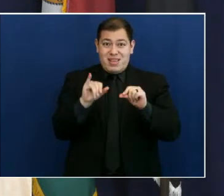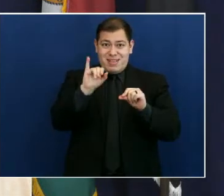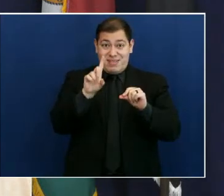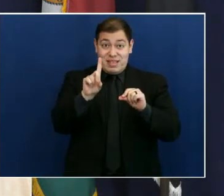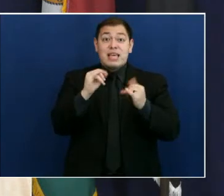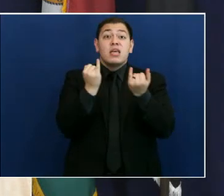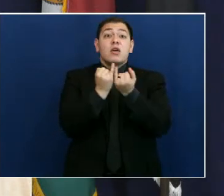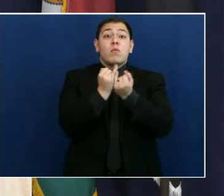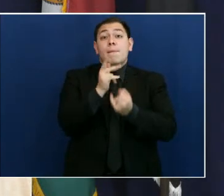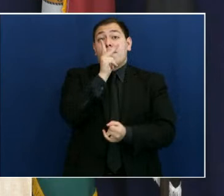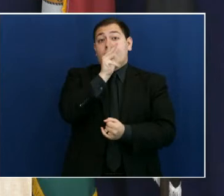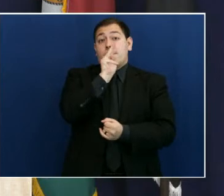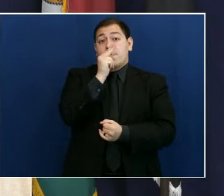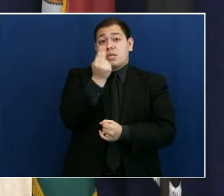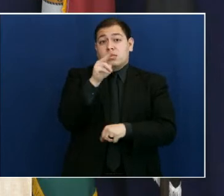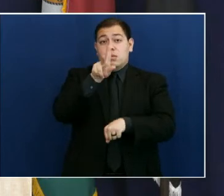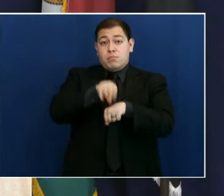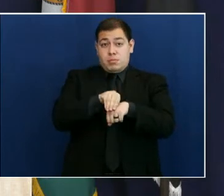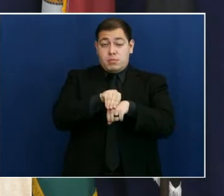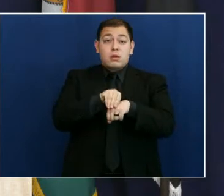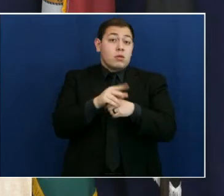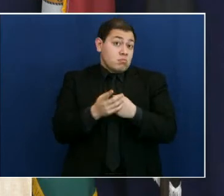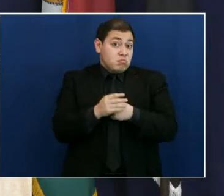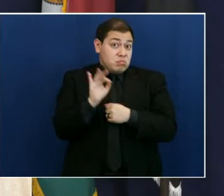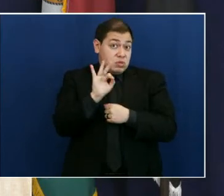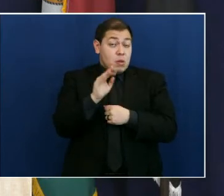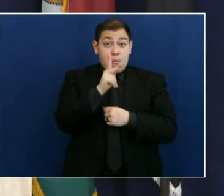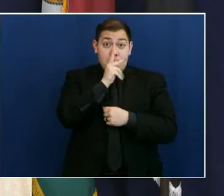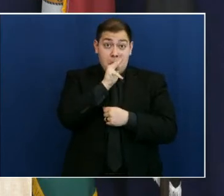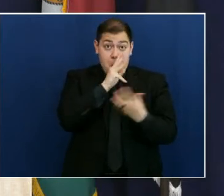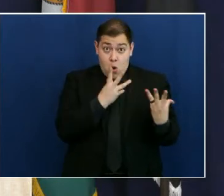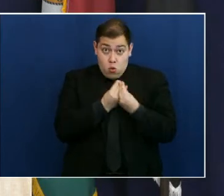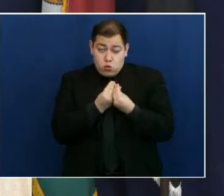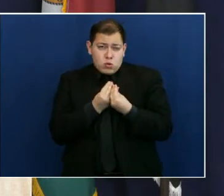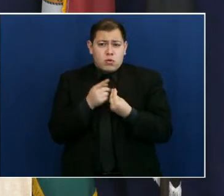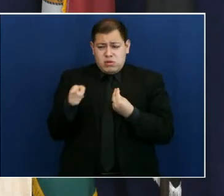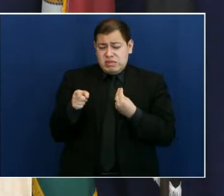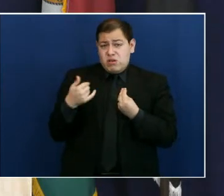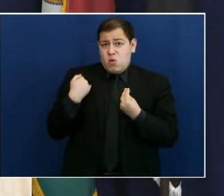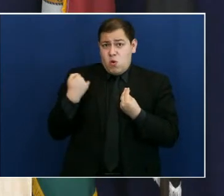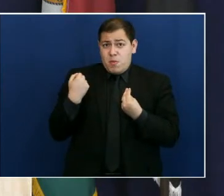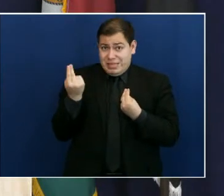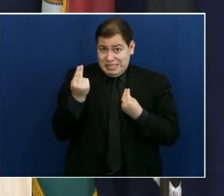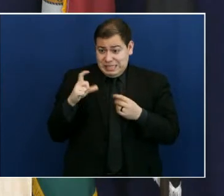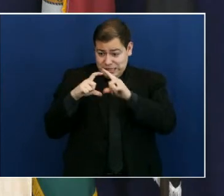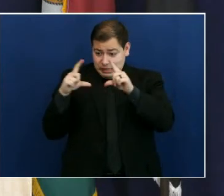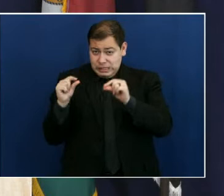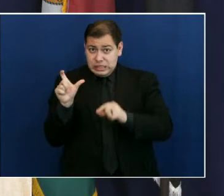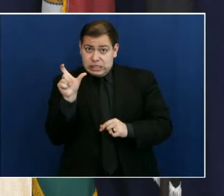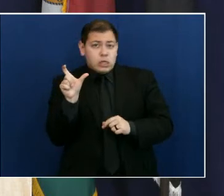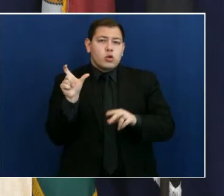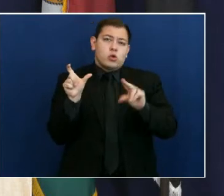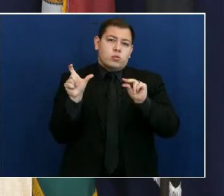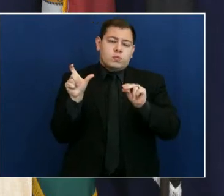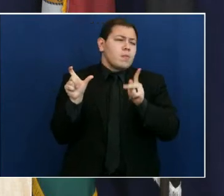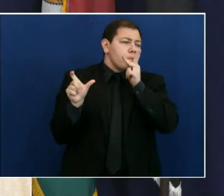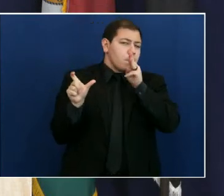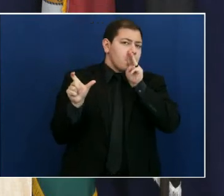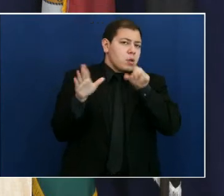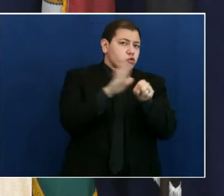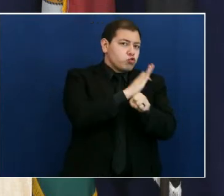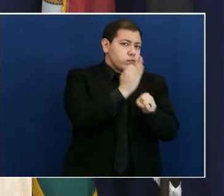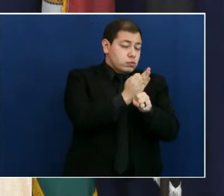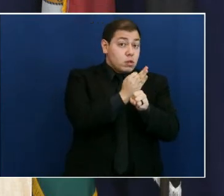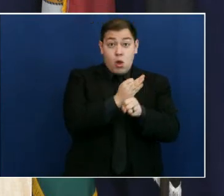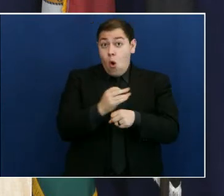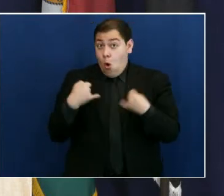si sus padres van con ellos no es necesidad que tengan identificación. Lo importante aquí es que el hecho que podamos extender nuestra campaña de vacunación